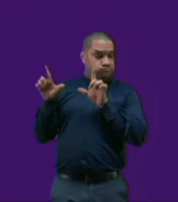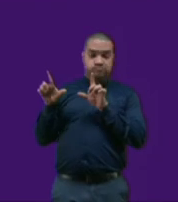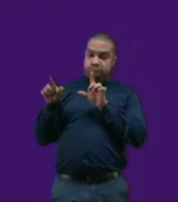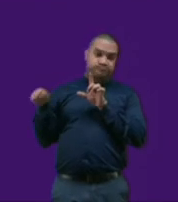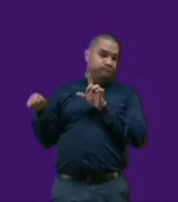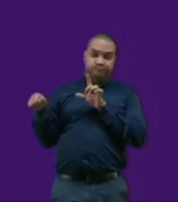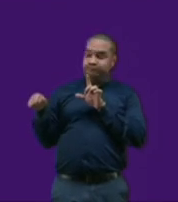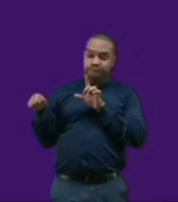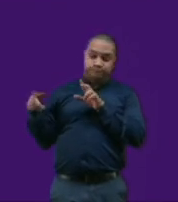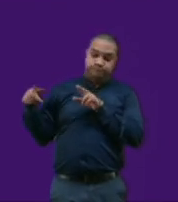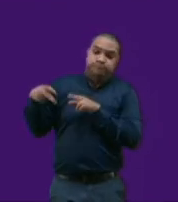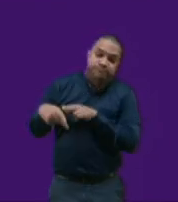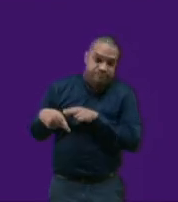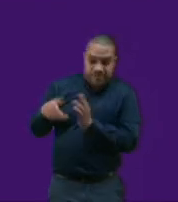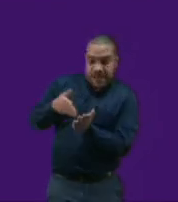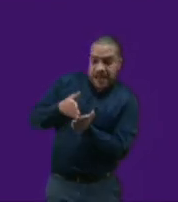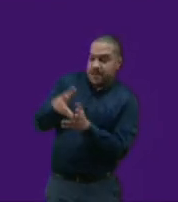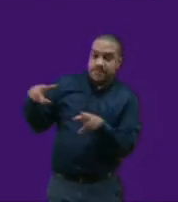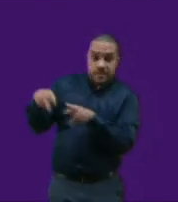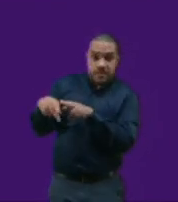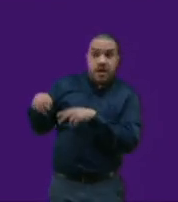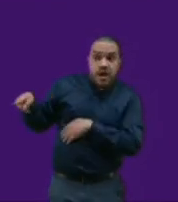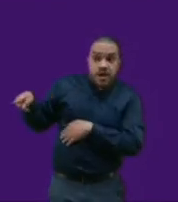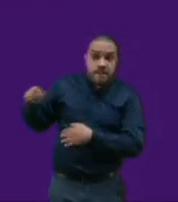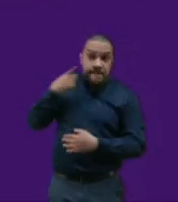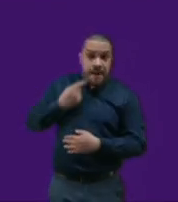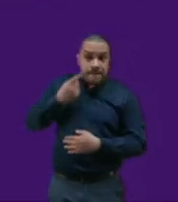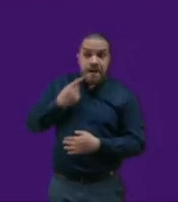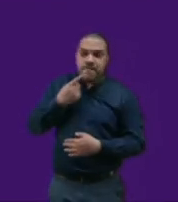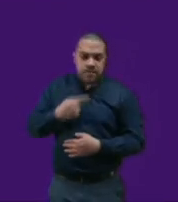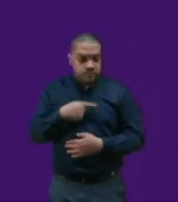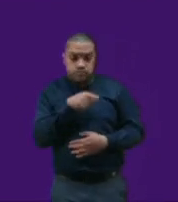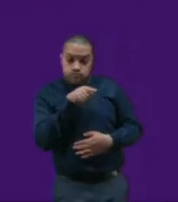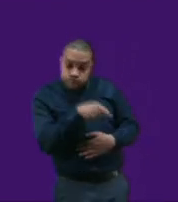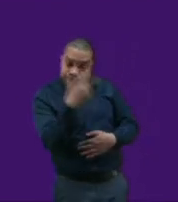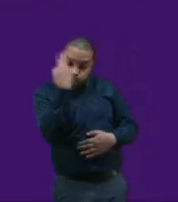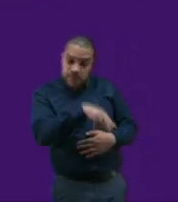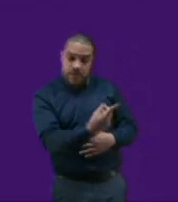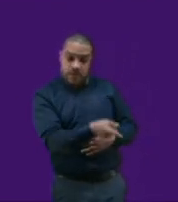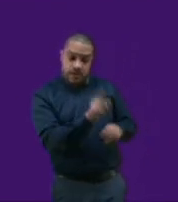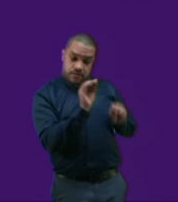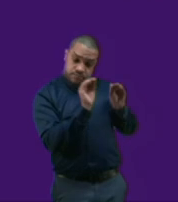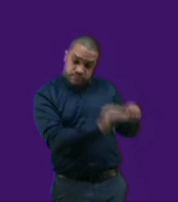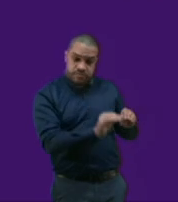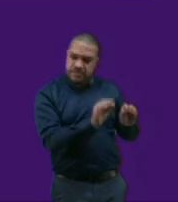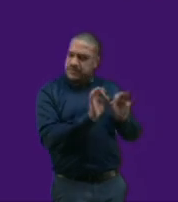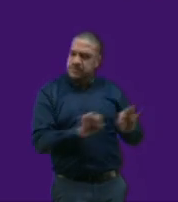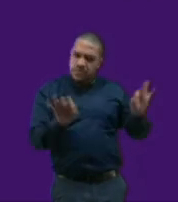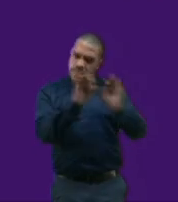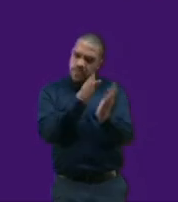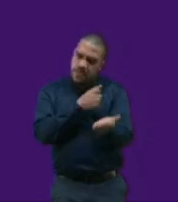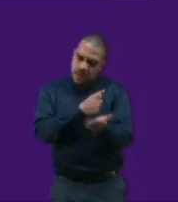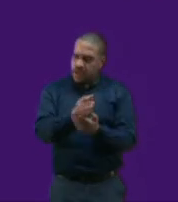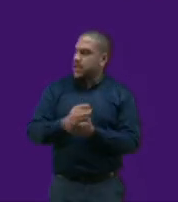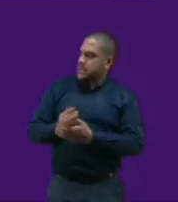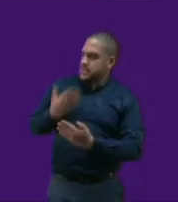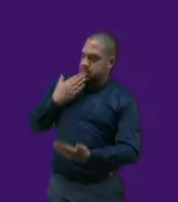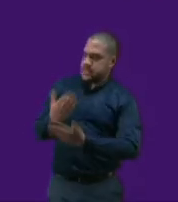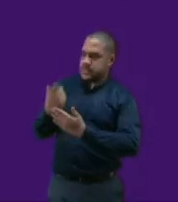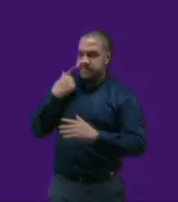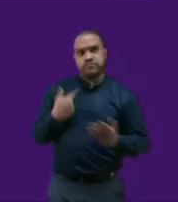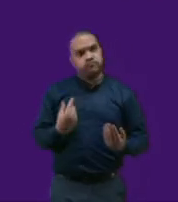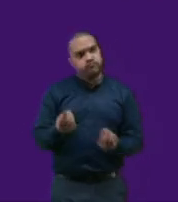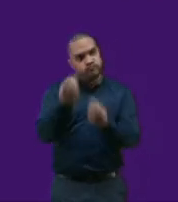es la educación. Y hoy estoy donde estoy gracias a la educación de calidad que he recibido. Y creo que eso se lo